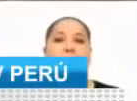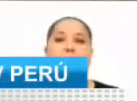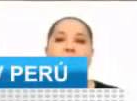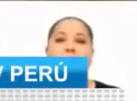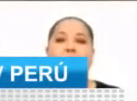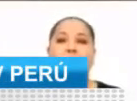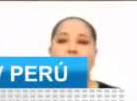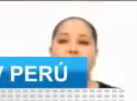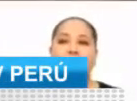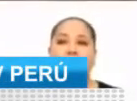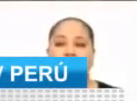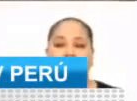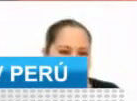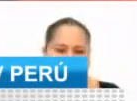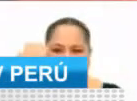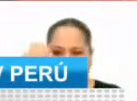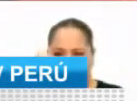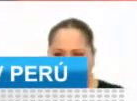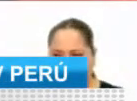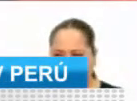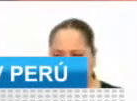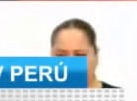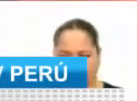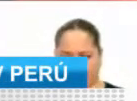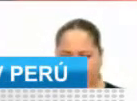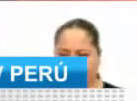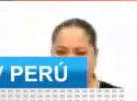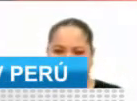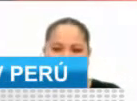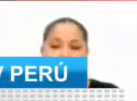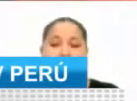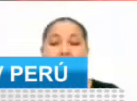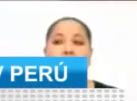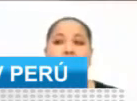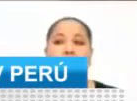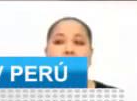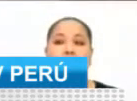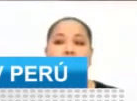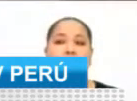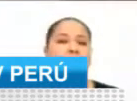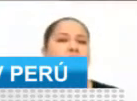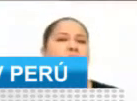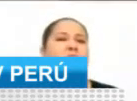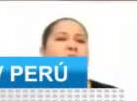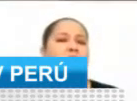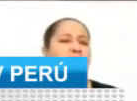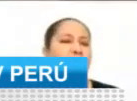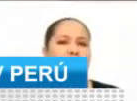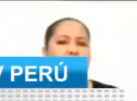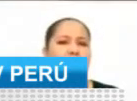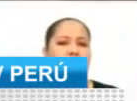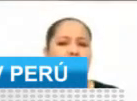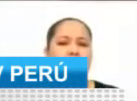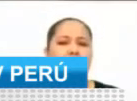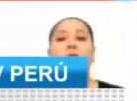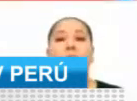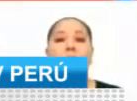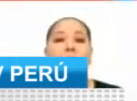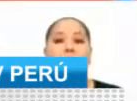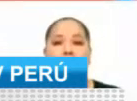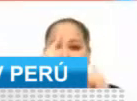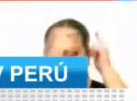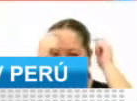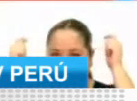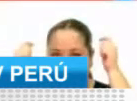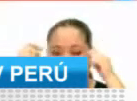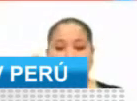Junto a los titulares de Economía, Pedro Franque, y de Desarrollo e Inclusión Social, Dina Boluarte, el presidente del Consejo de Ministros, Guido